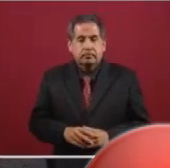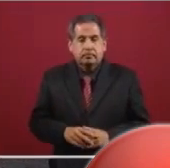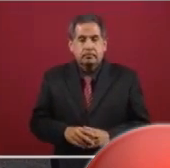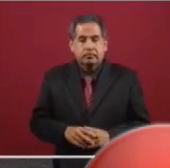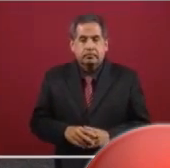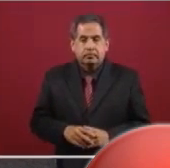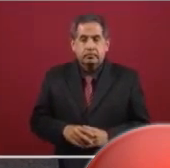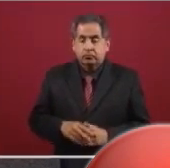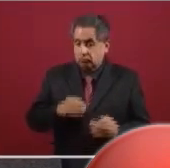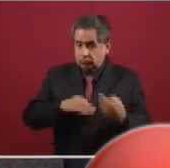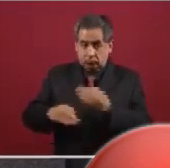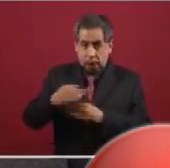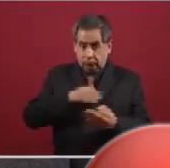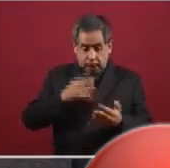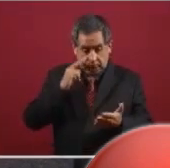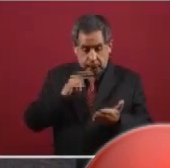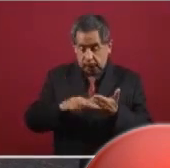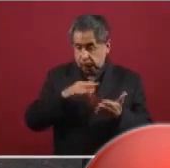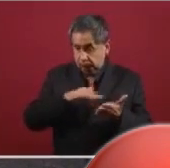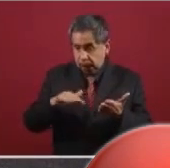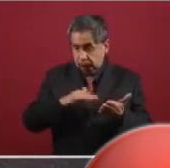y todos tenemos que leer,